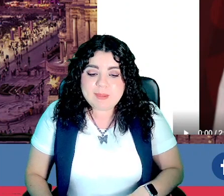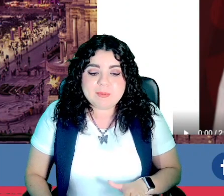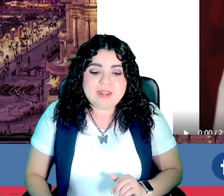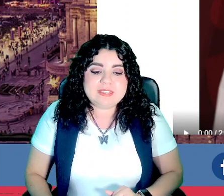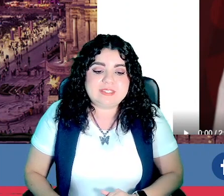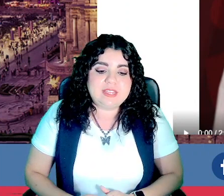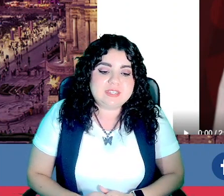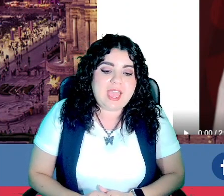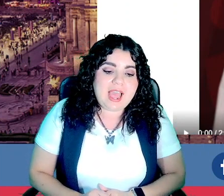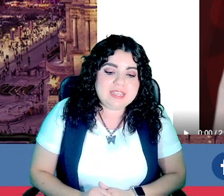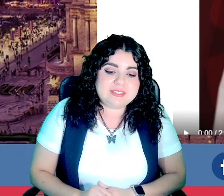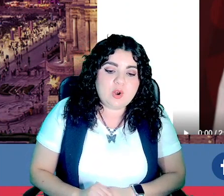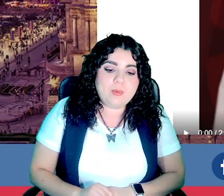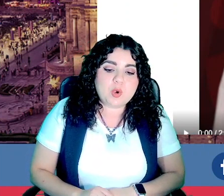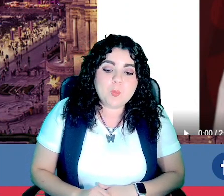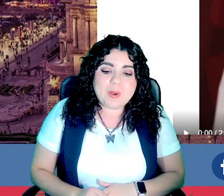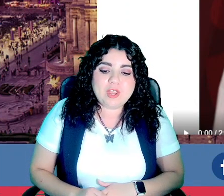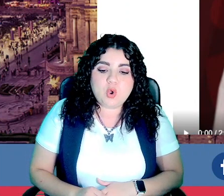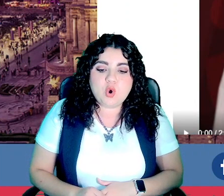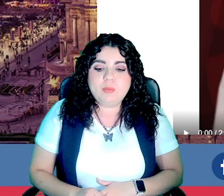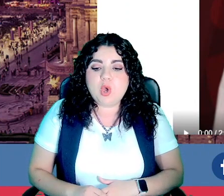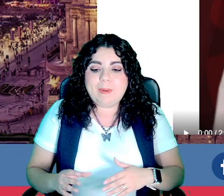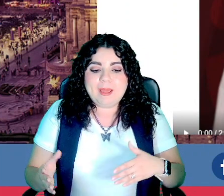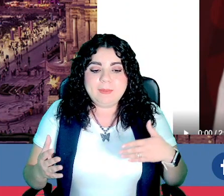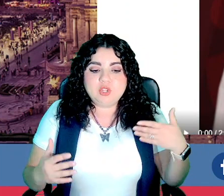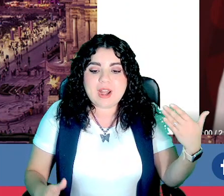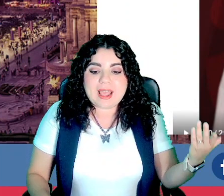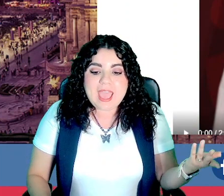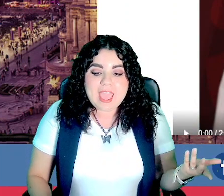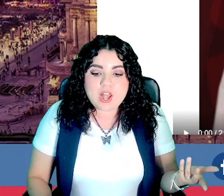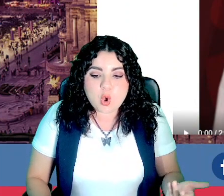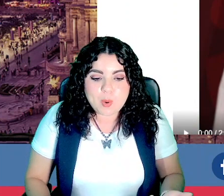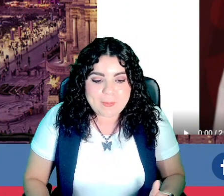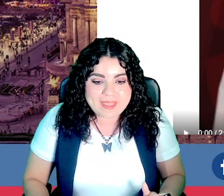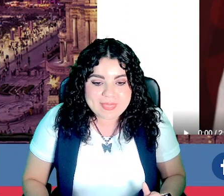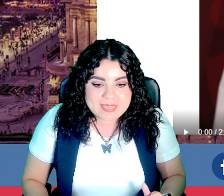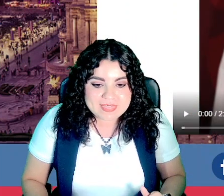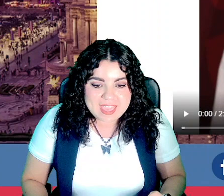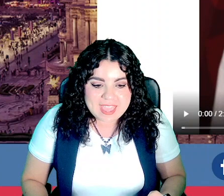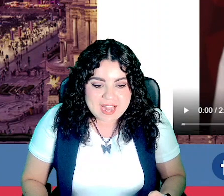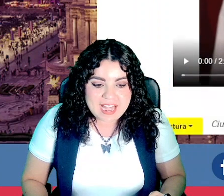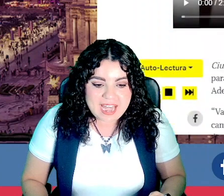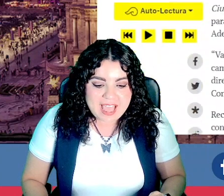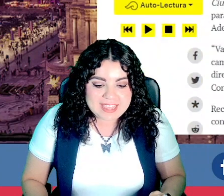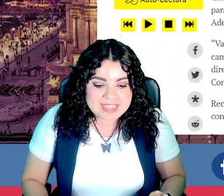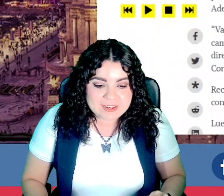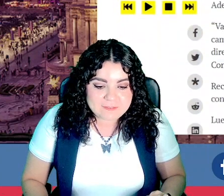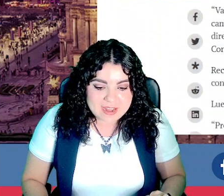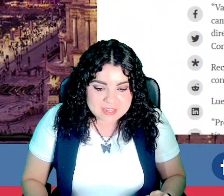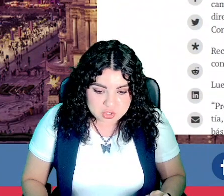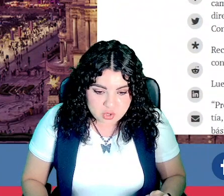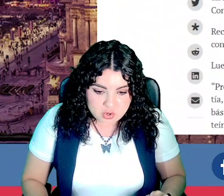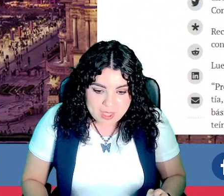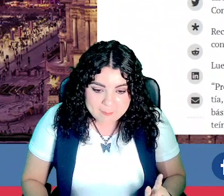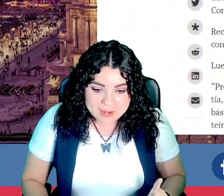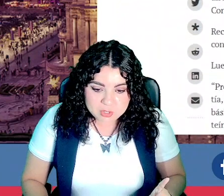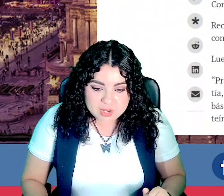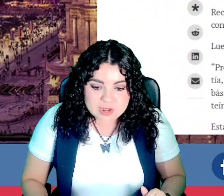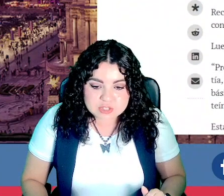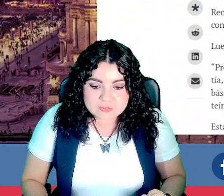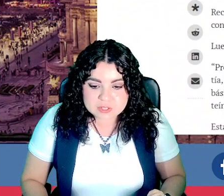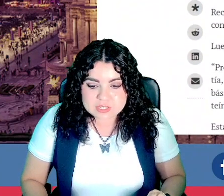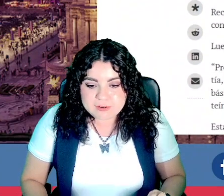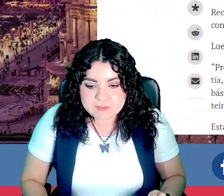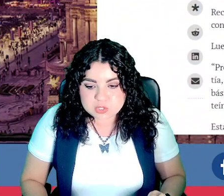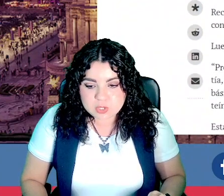Y en primera instancia alista el gobierno un plan económico para minorar el golpe de la inflación. Para minorar